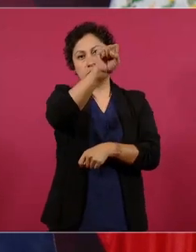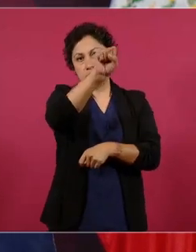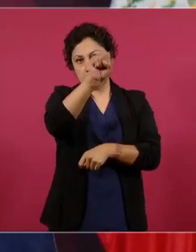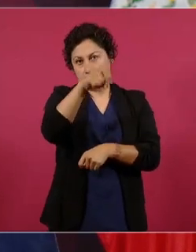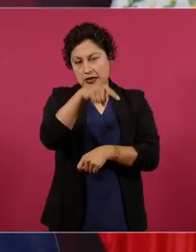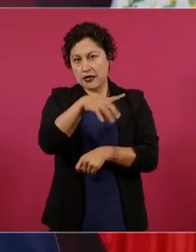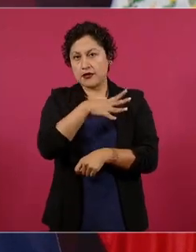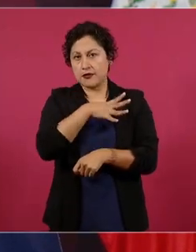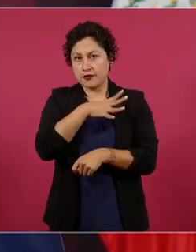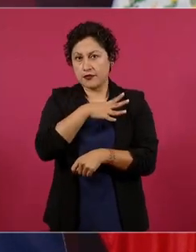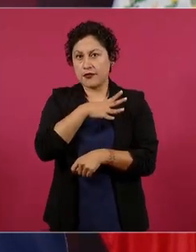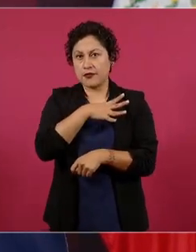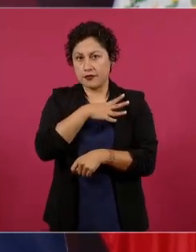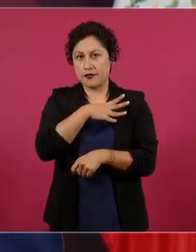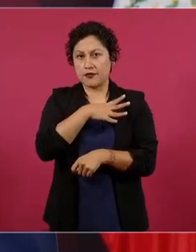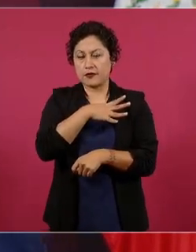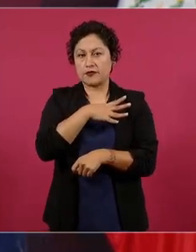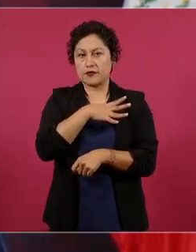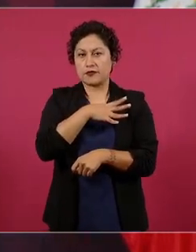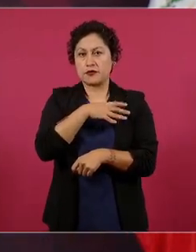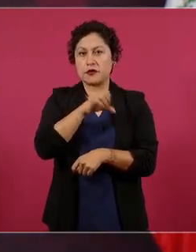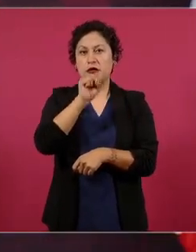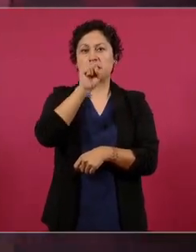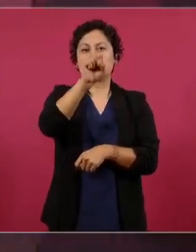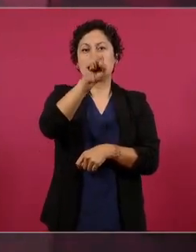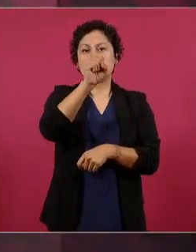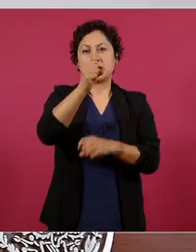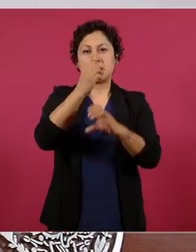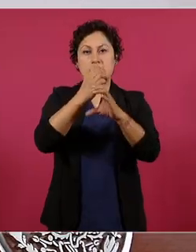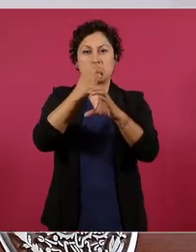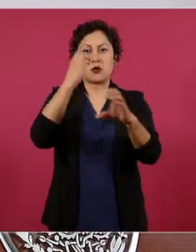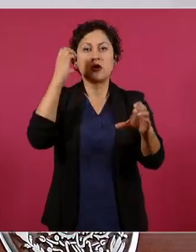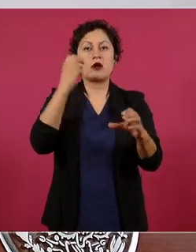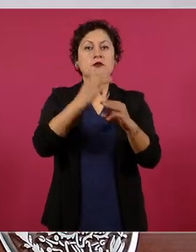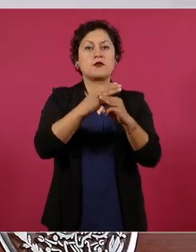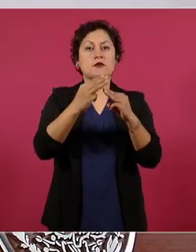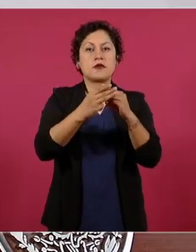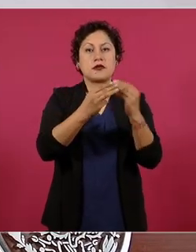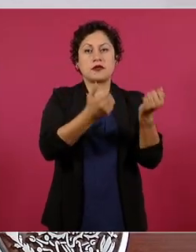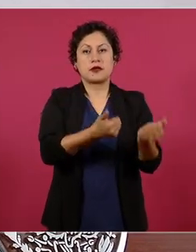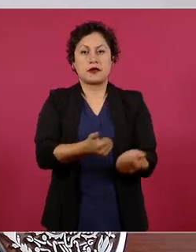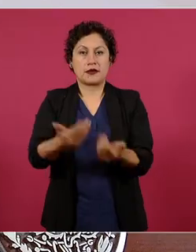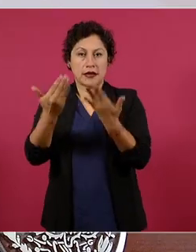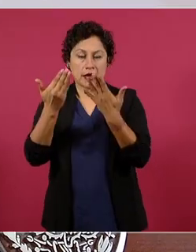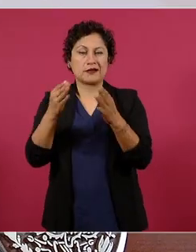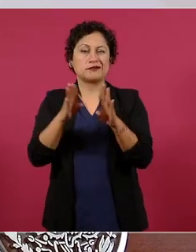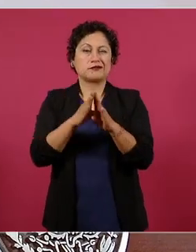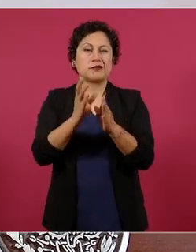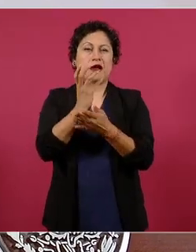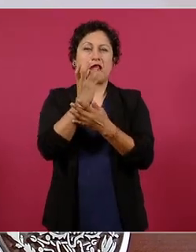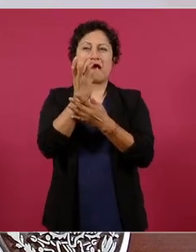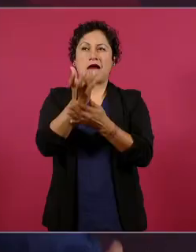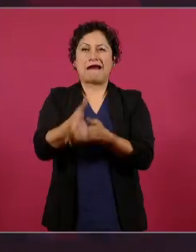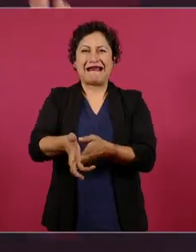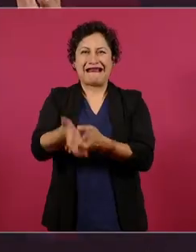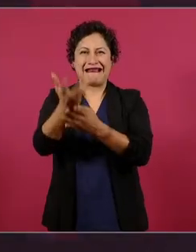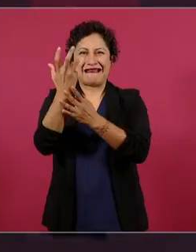de camiones que transportan material, volteos, se